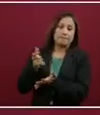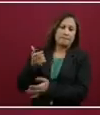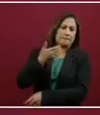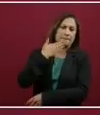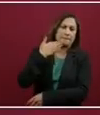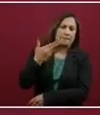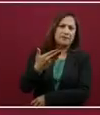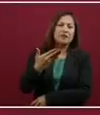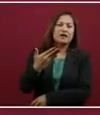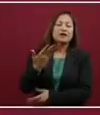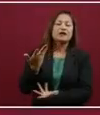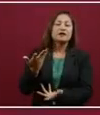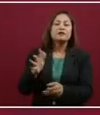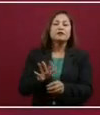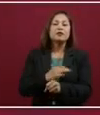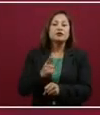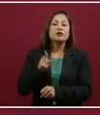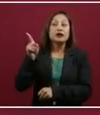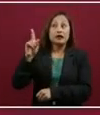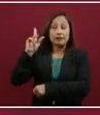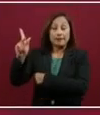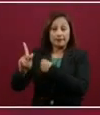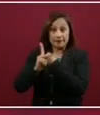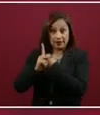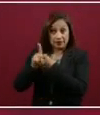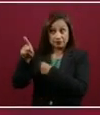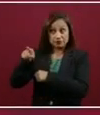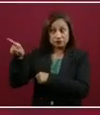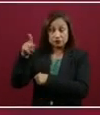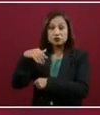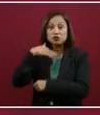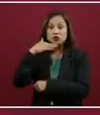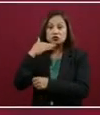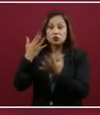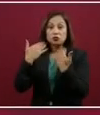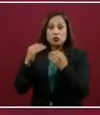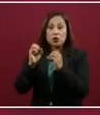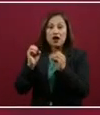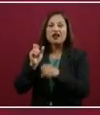En estos países donde no hay corrupción, no hay pobreza.